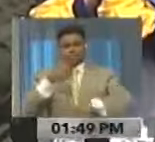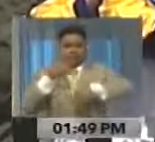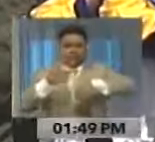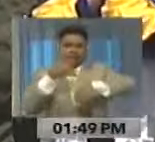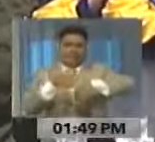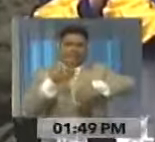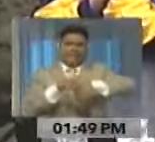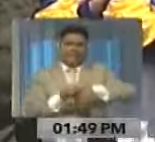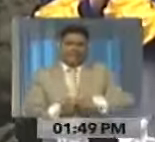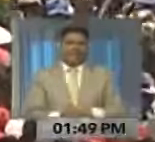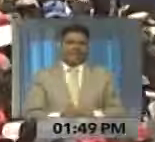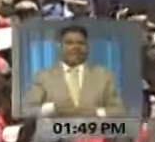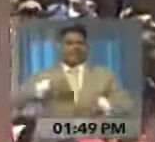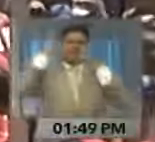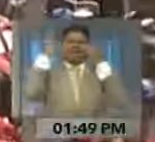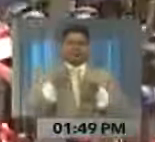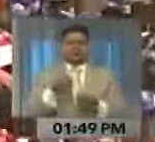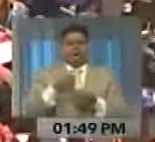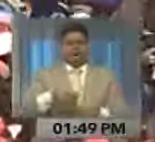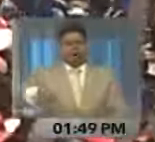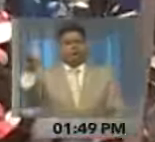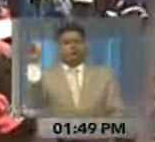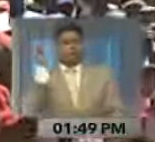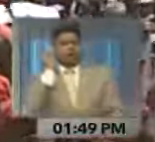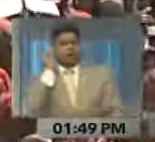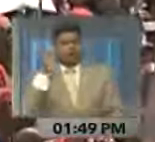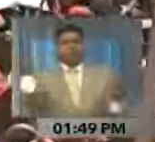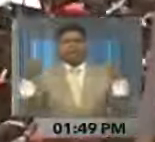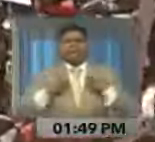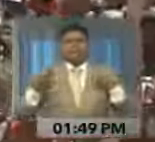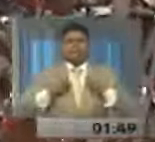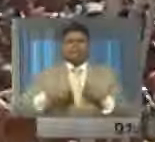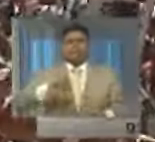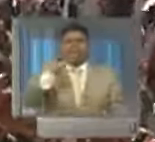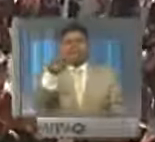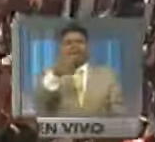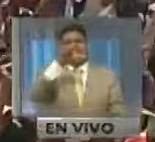y restiados con Maduro. ¡Que viva la comunidad LGTB!